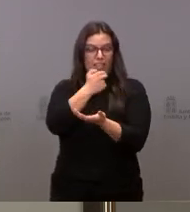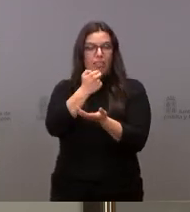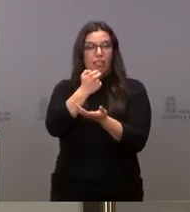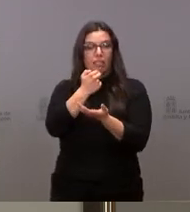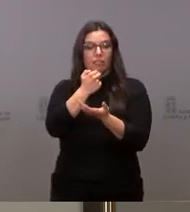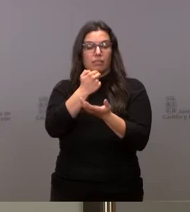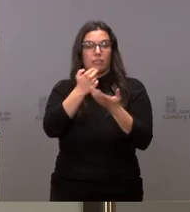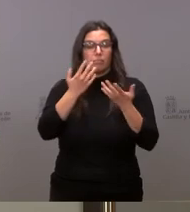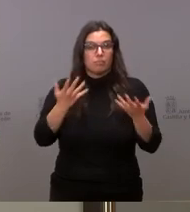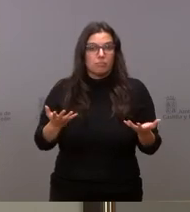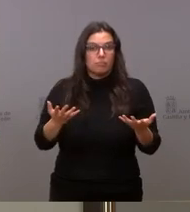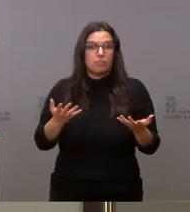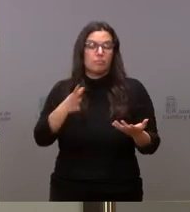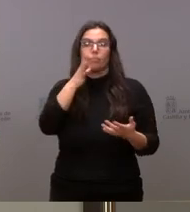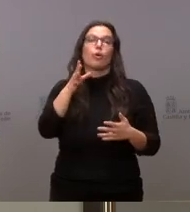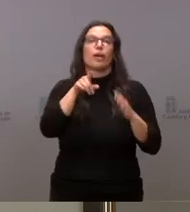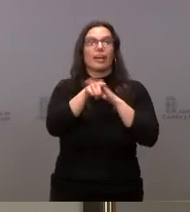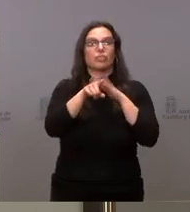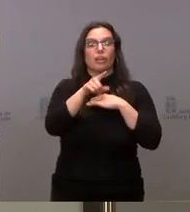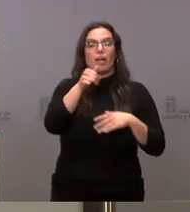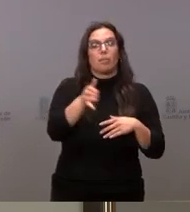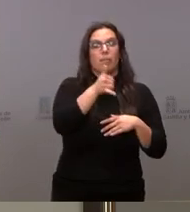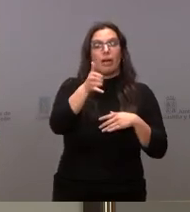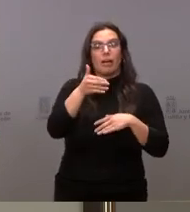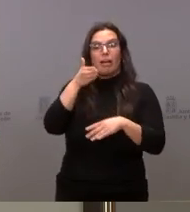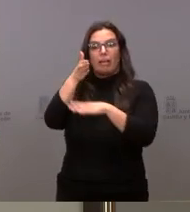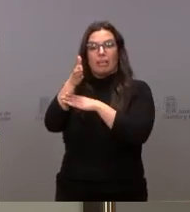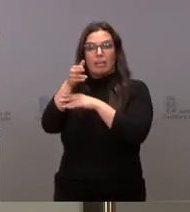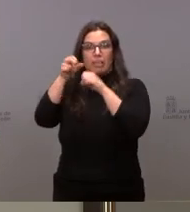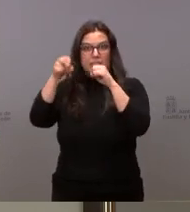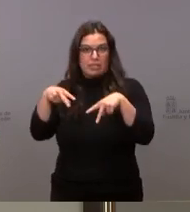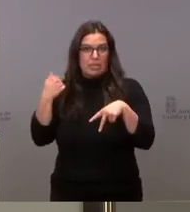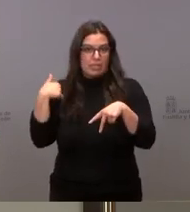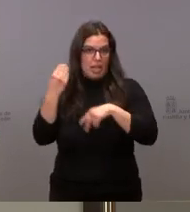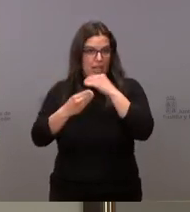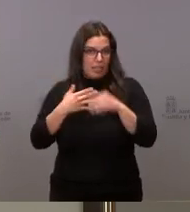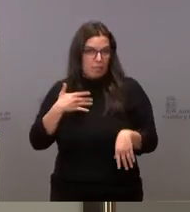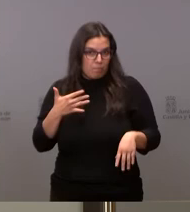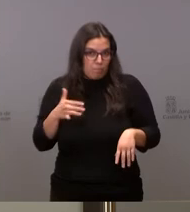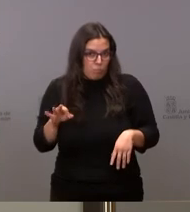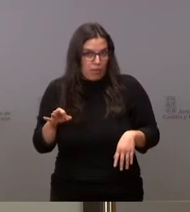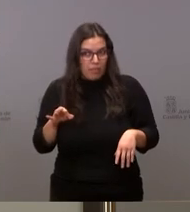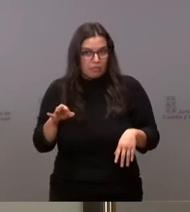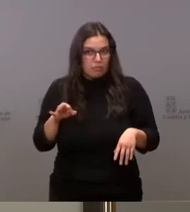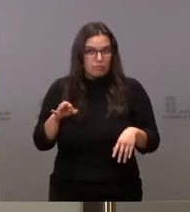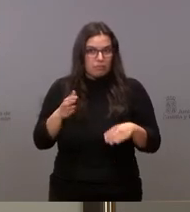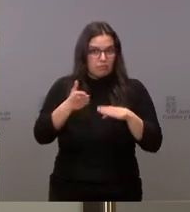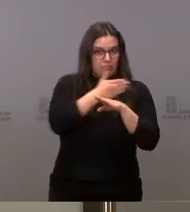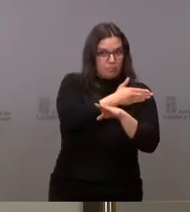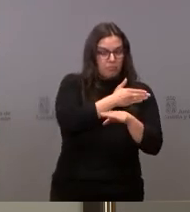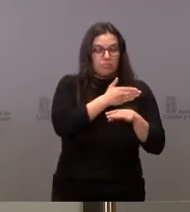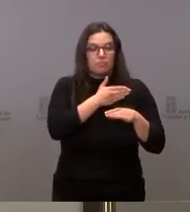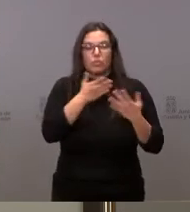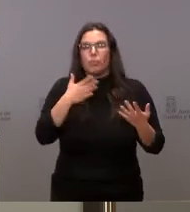mismo porque el gestionar la baja sin presentarse ya se puede hacer también ahora mismo no sé si nos